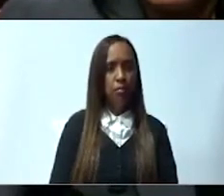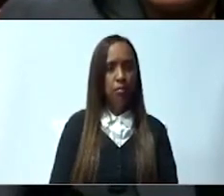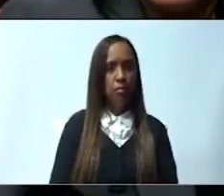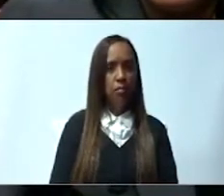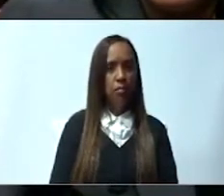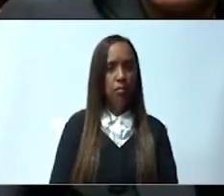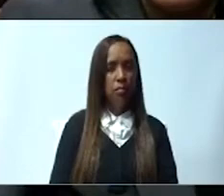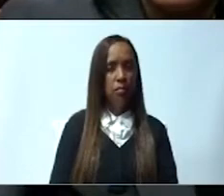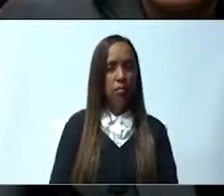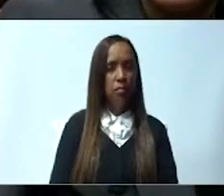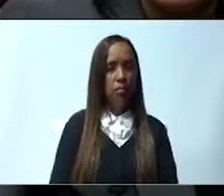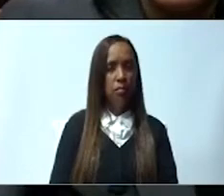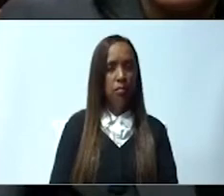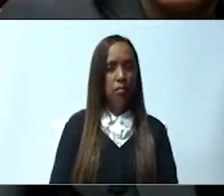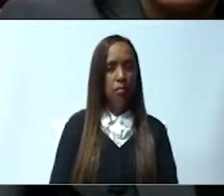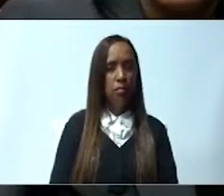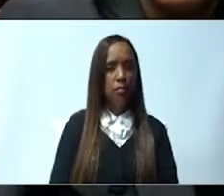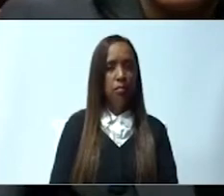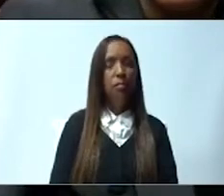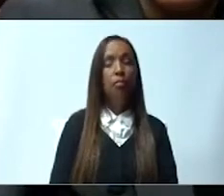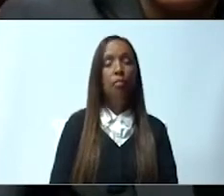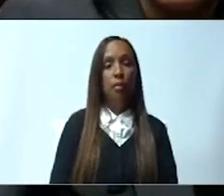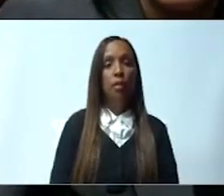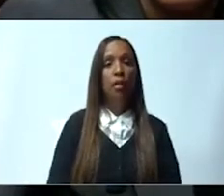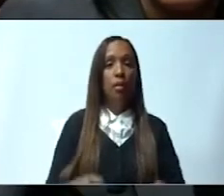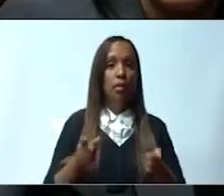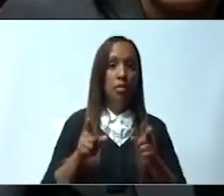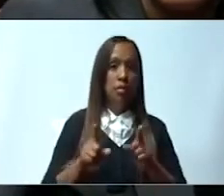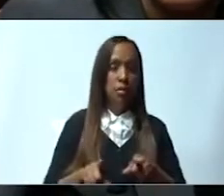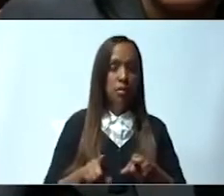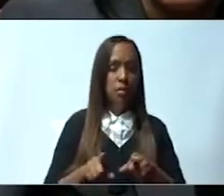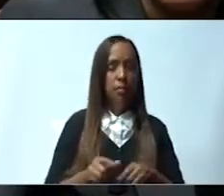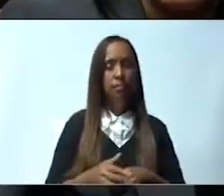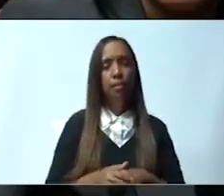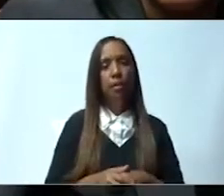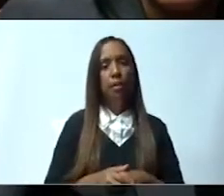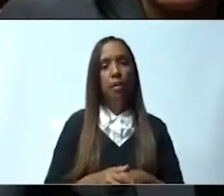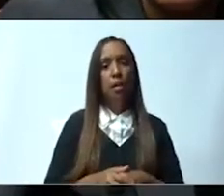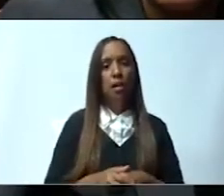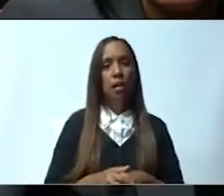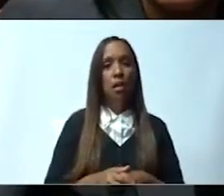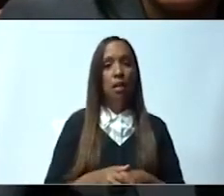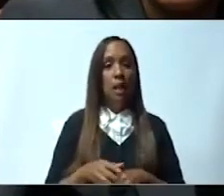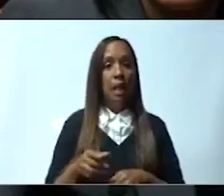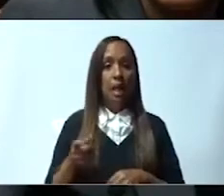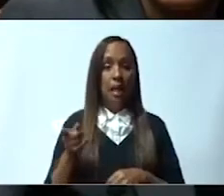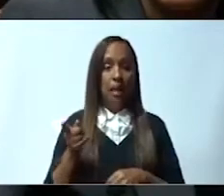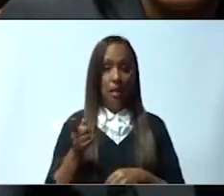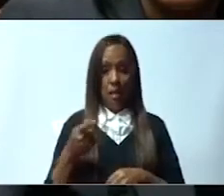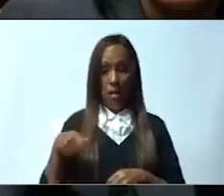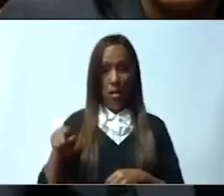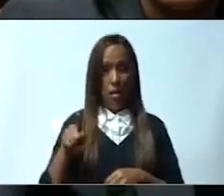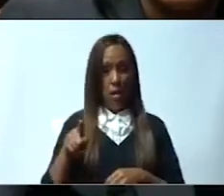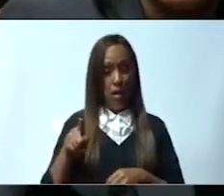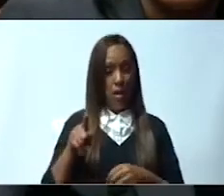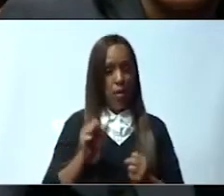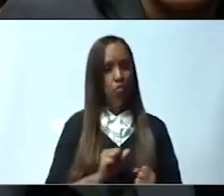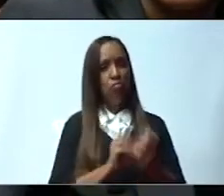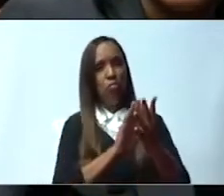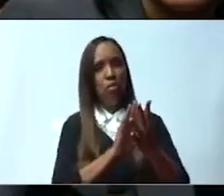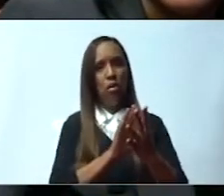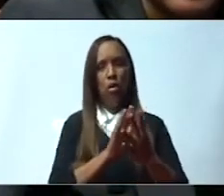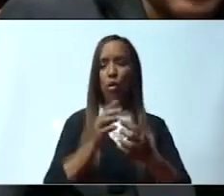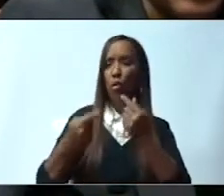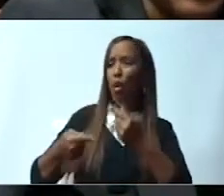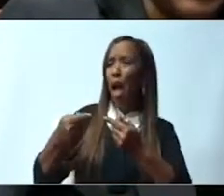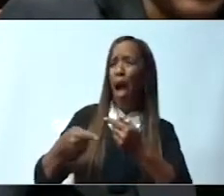amistablemente, entonces tendremos que agotar un proceso judicial, y en esos procesos